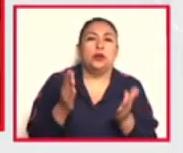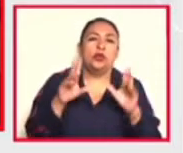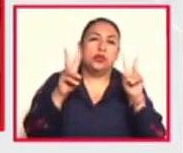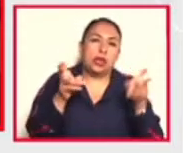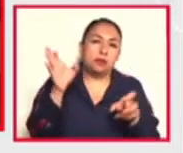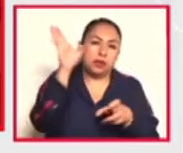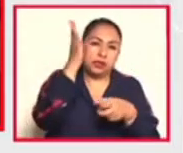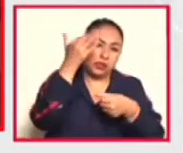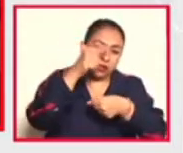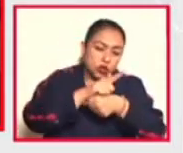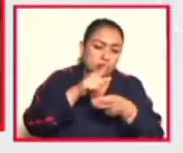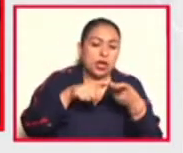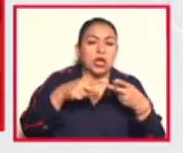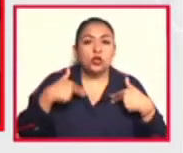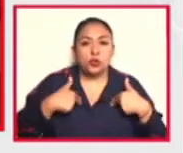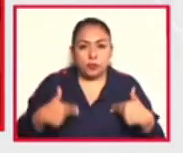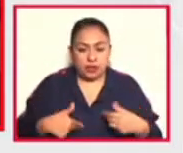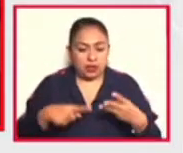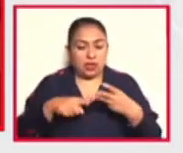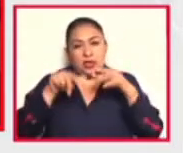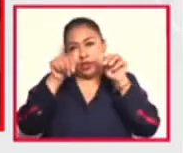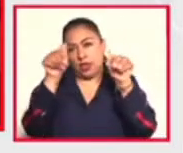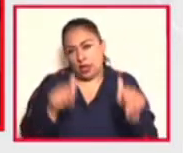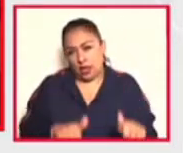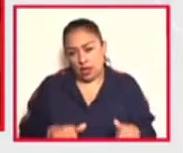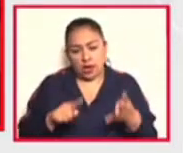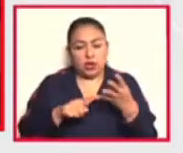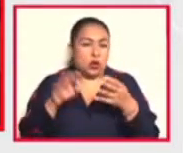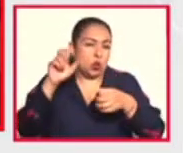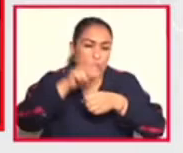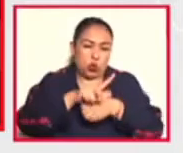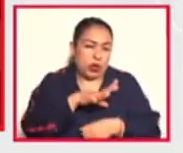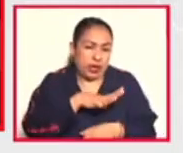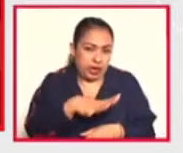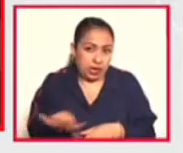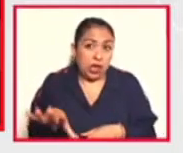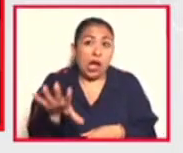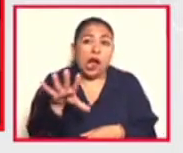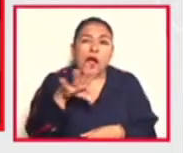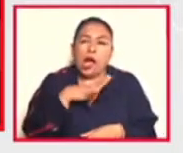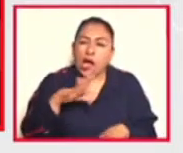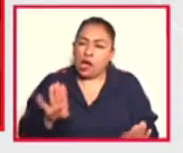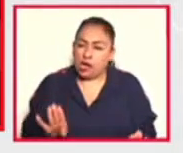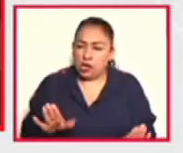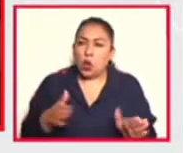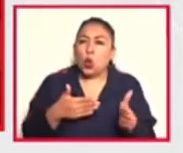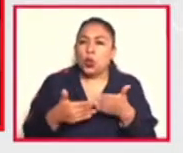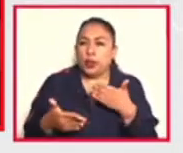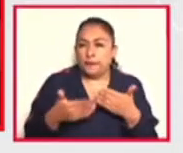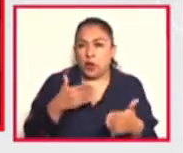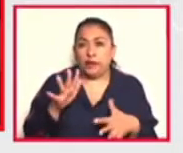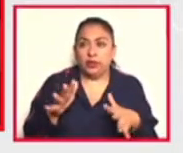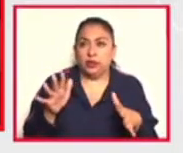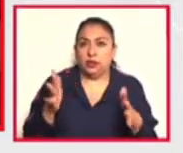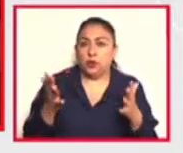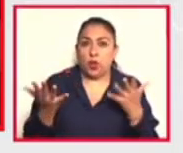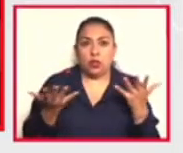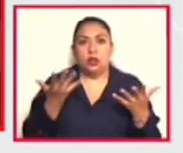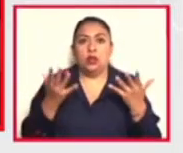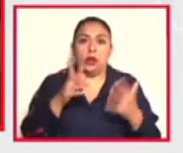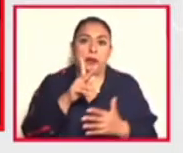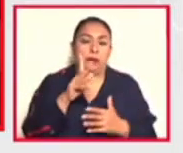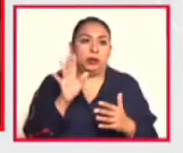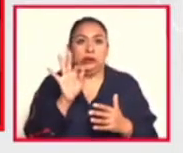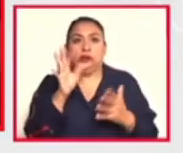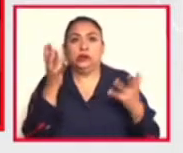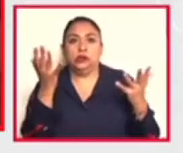humanidades, de artes, de cultura en general, con un toque muy contemporáneo, a veces polémico, que se presta para